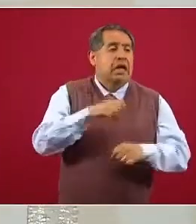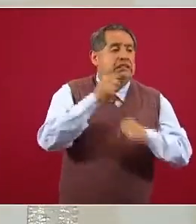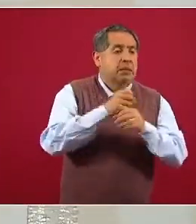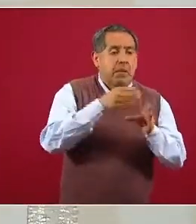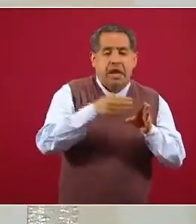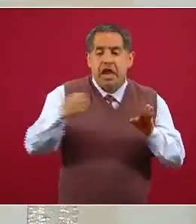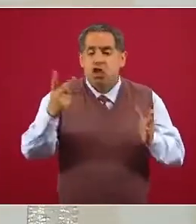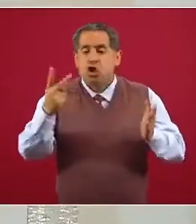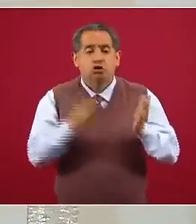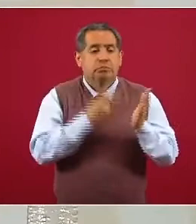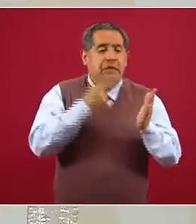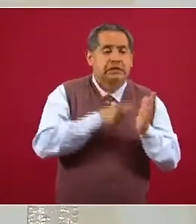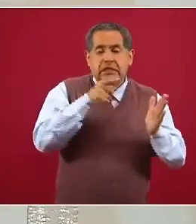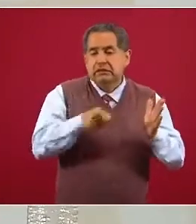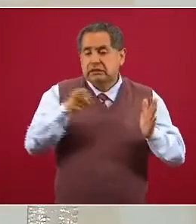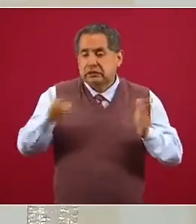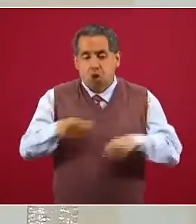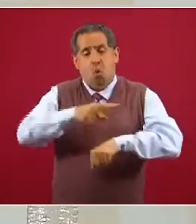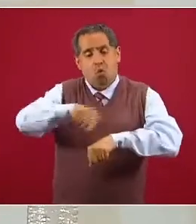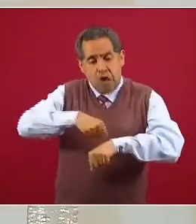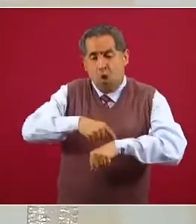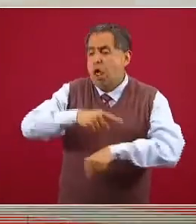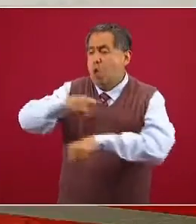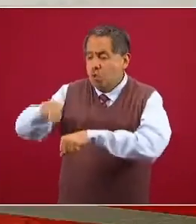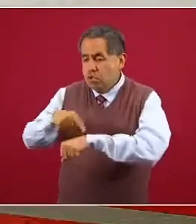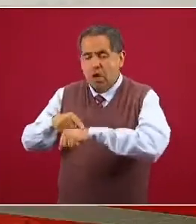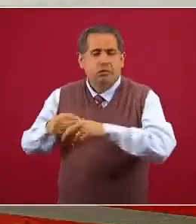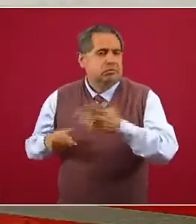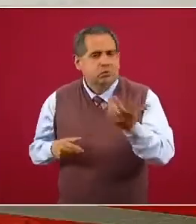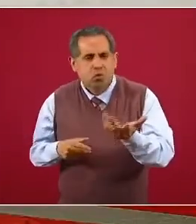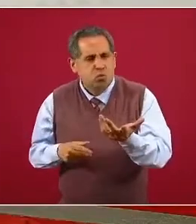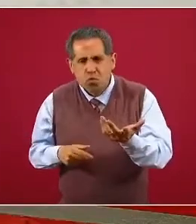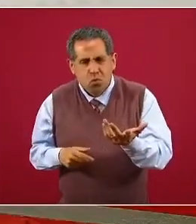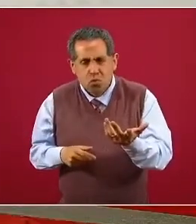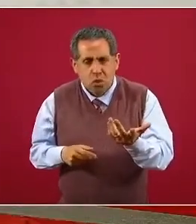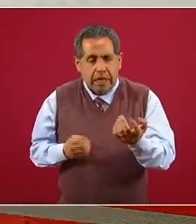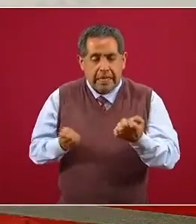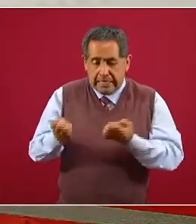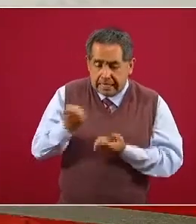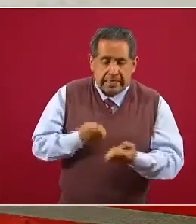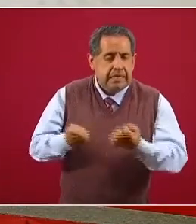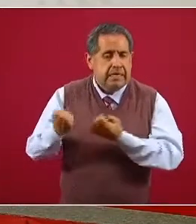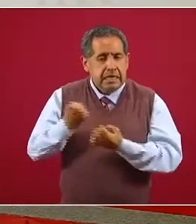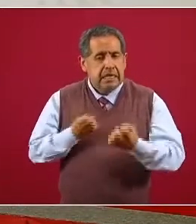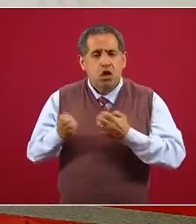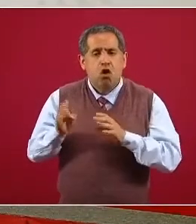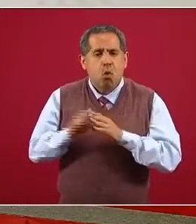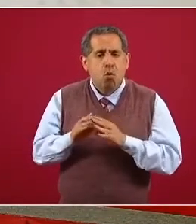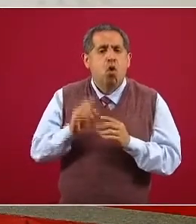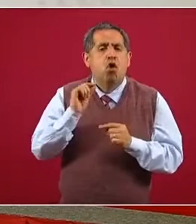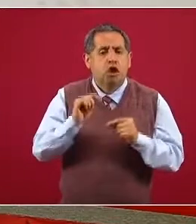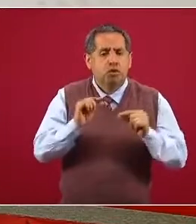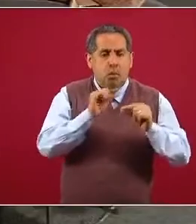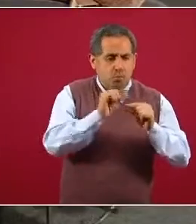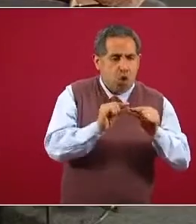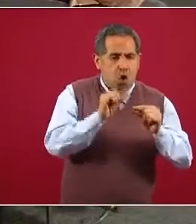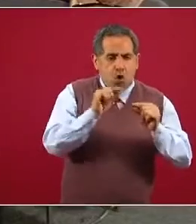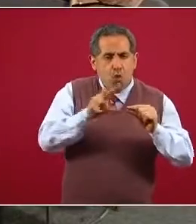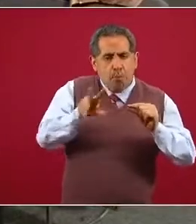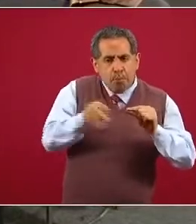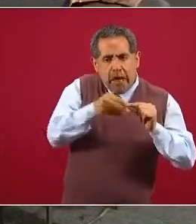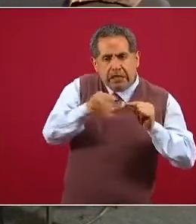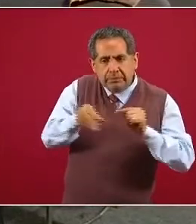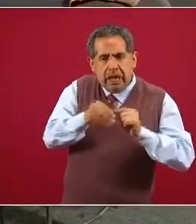a la semana y en realidad la actividad física la podemos hacer equipo y podemos ir sumando